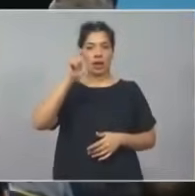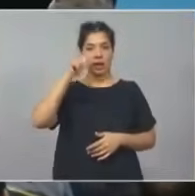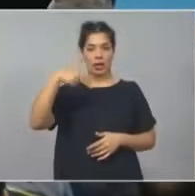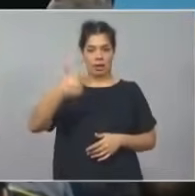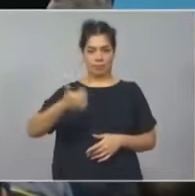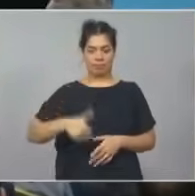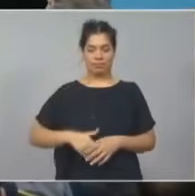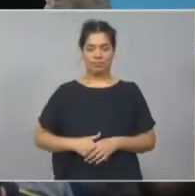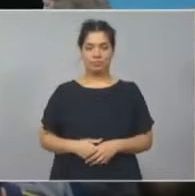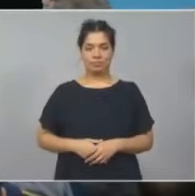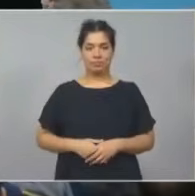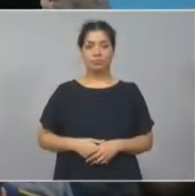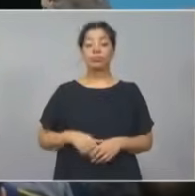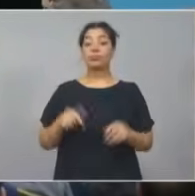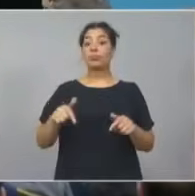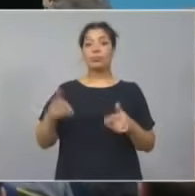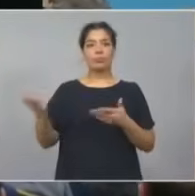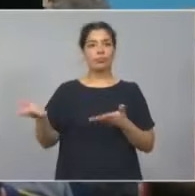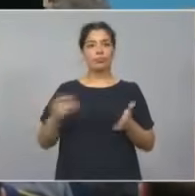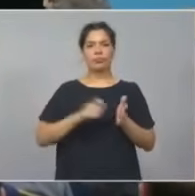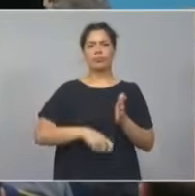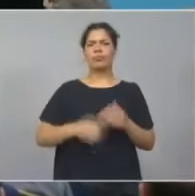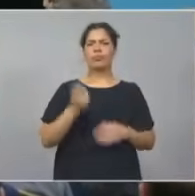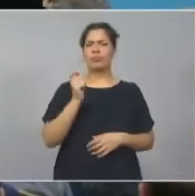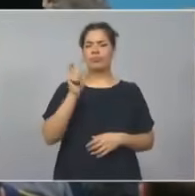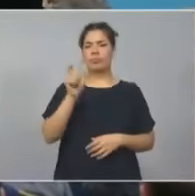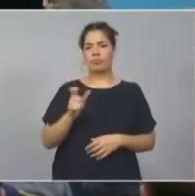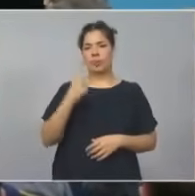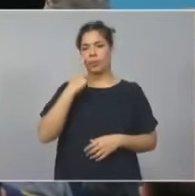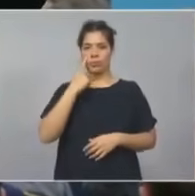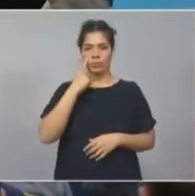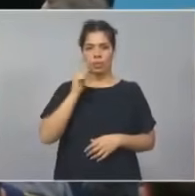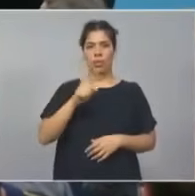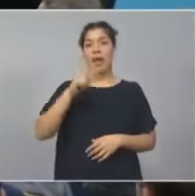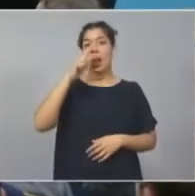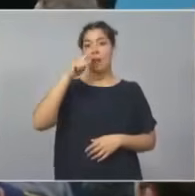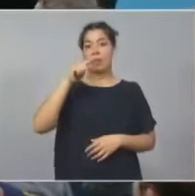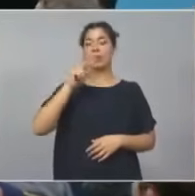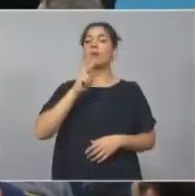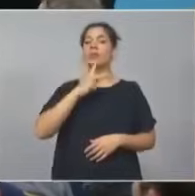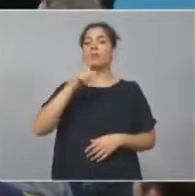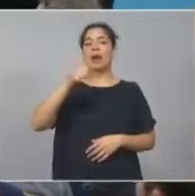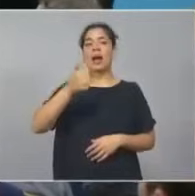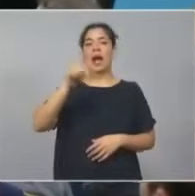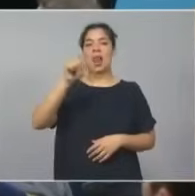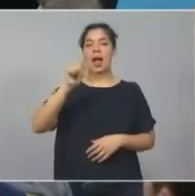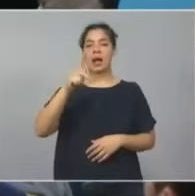Seguidamente es el turno del municipio de La Plata, Julio Alac.